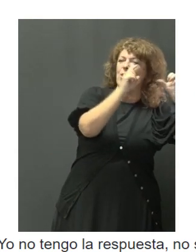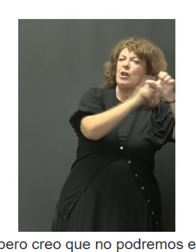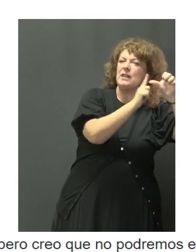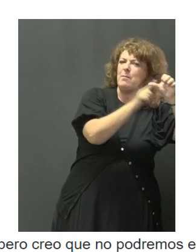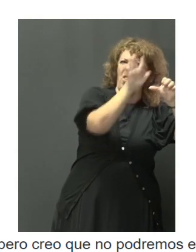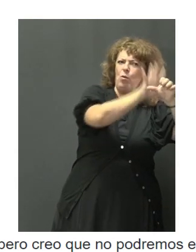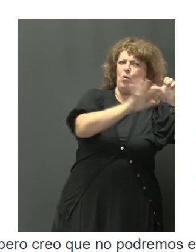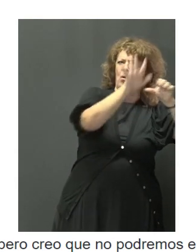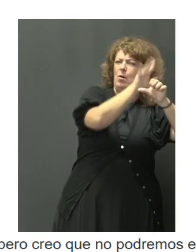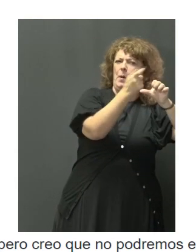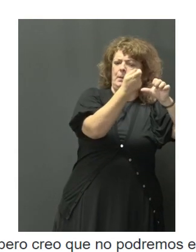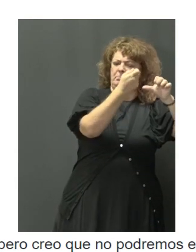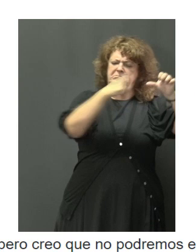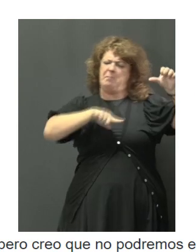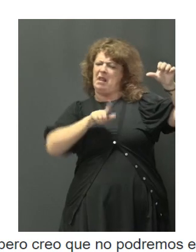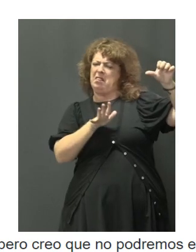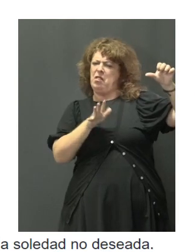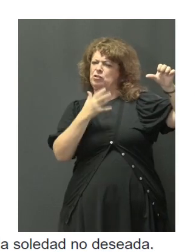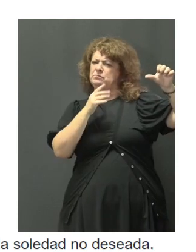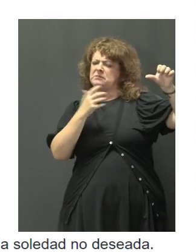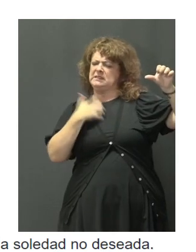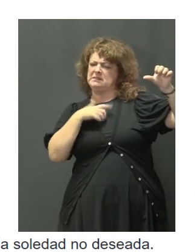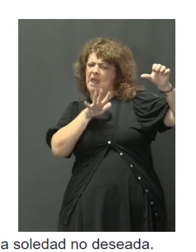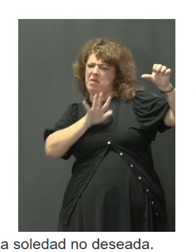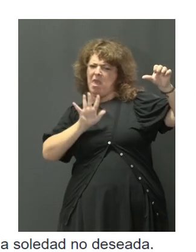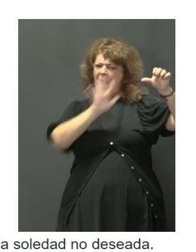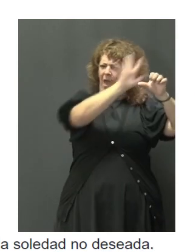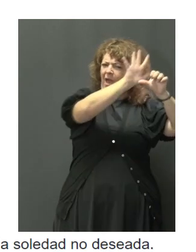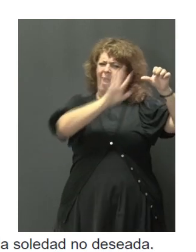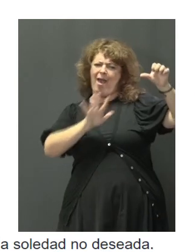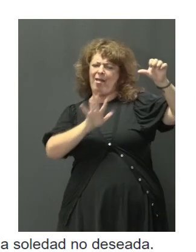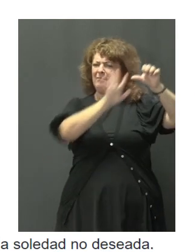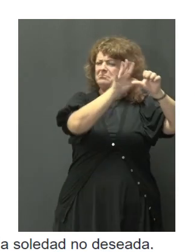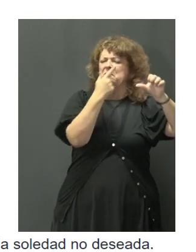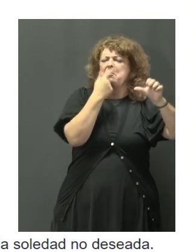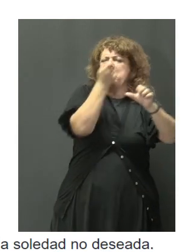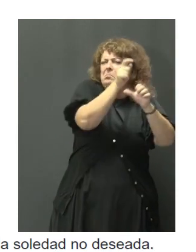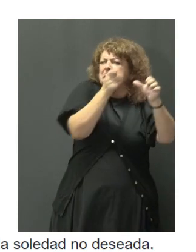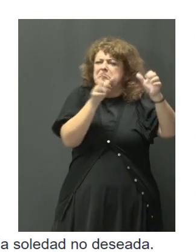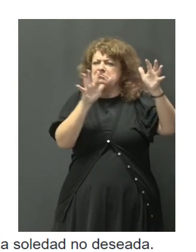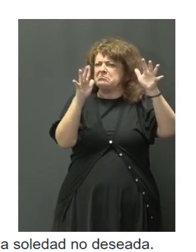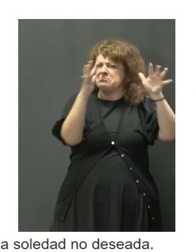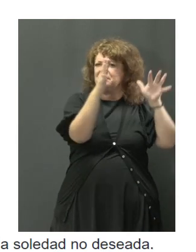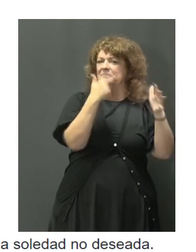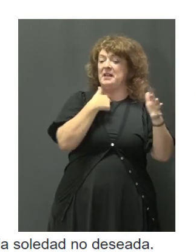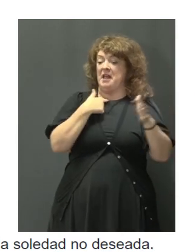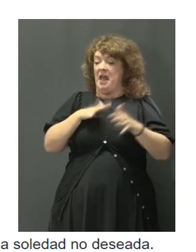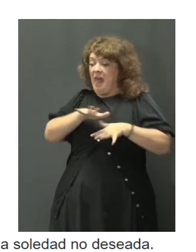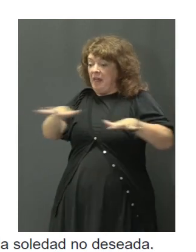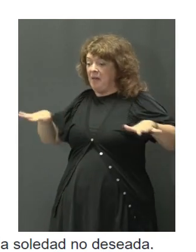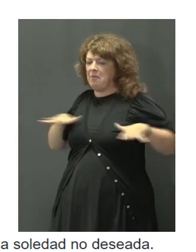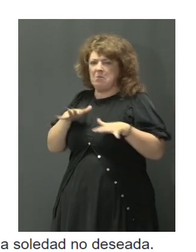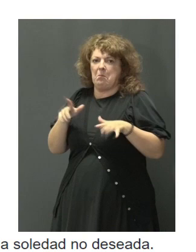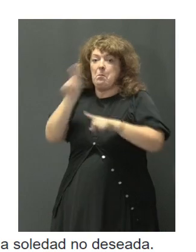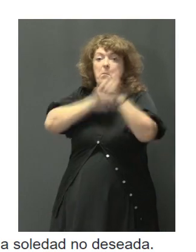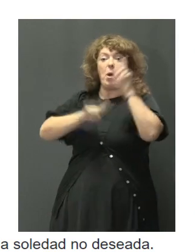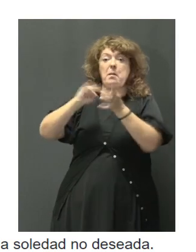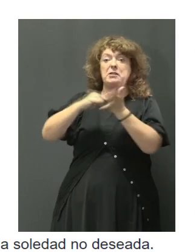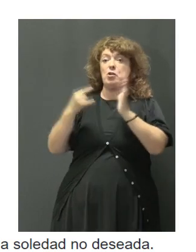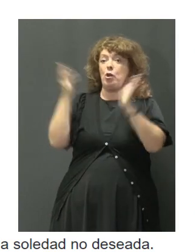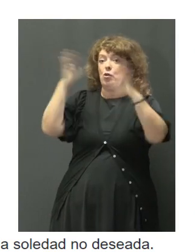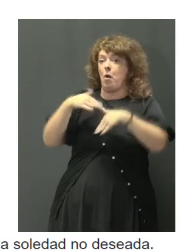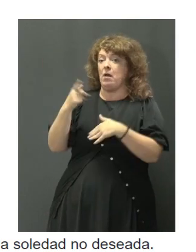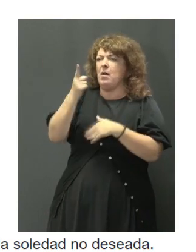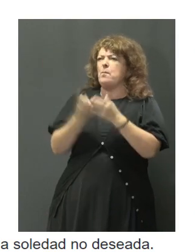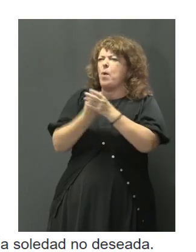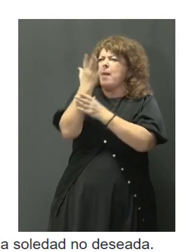es otra región muy parecida, ¿no?, en ese sentido. Curiosamente, bueno, primero, la gente más cercana a mí no se plantea este problema todavía. Yo creo que antes en la